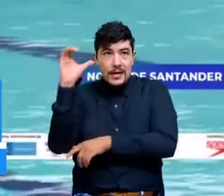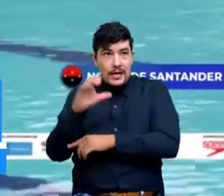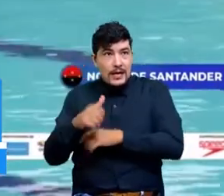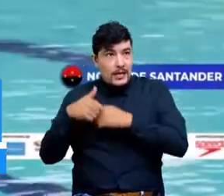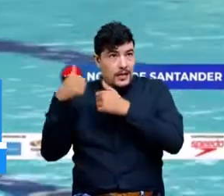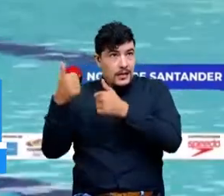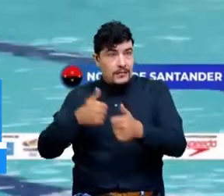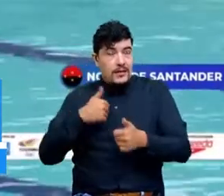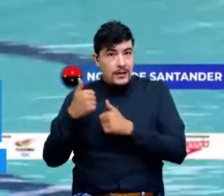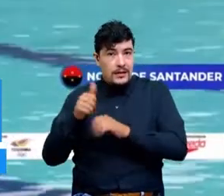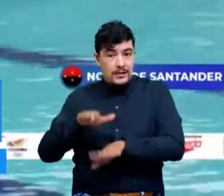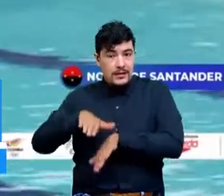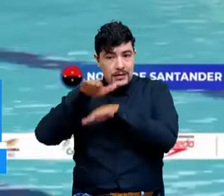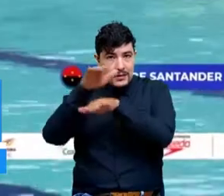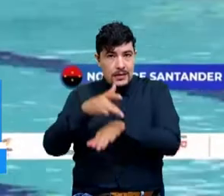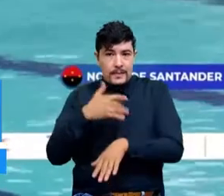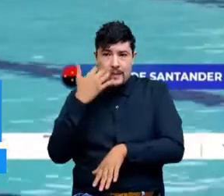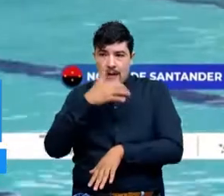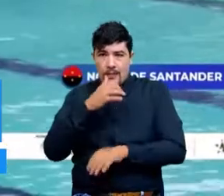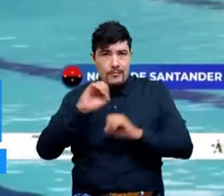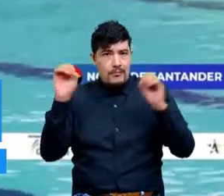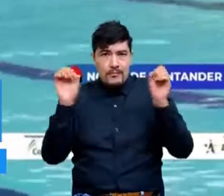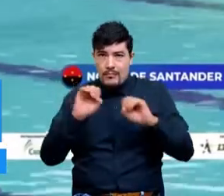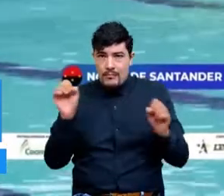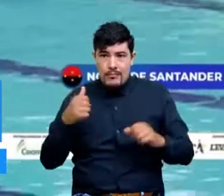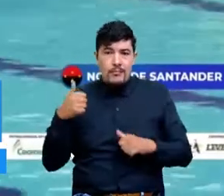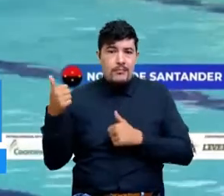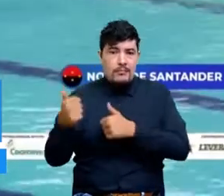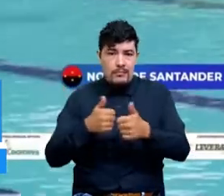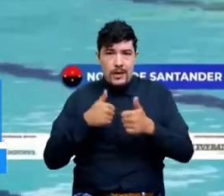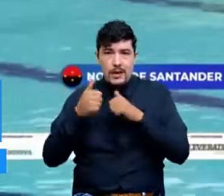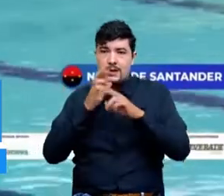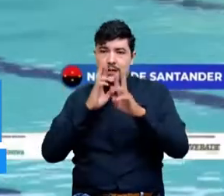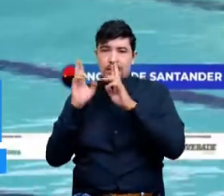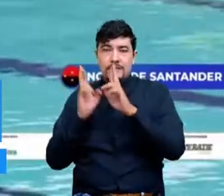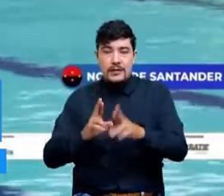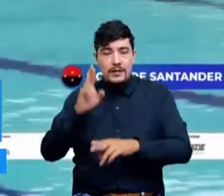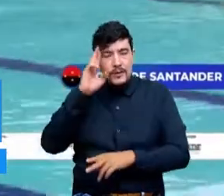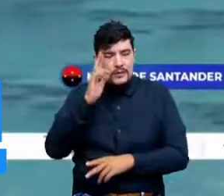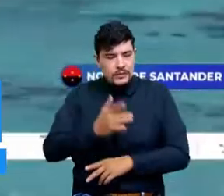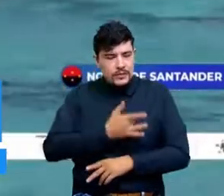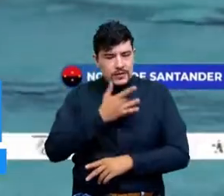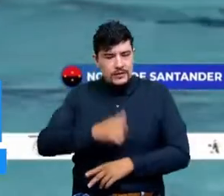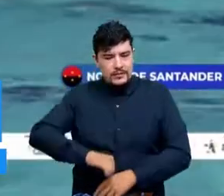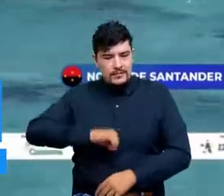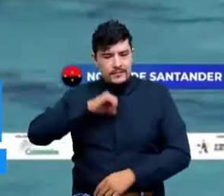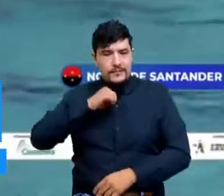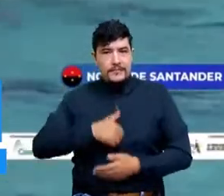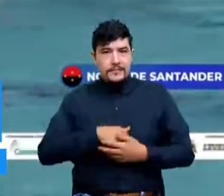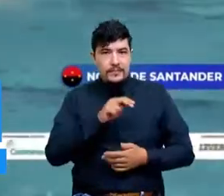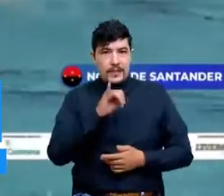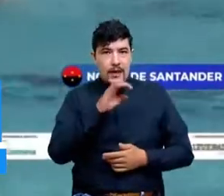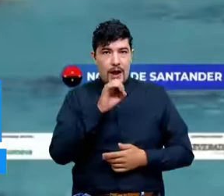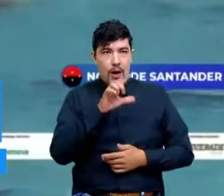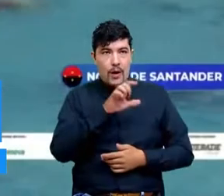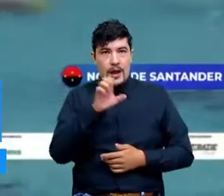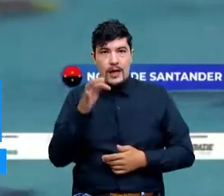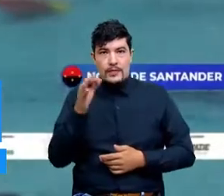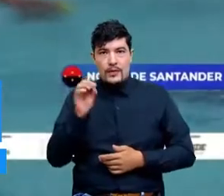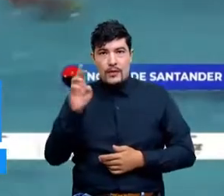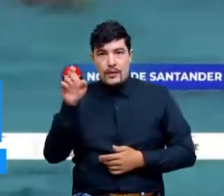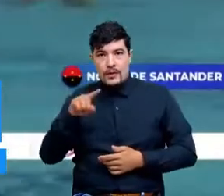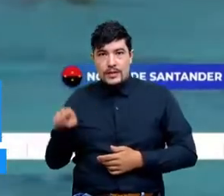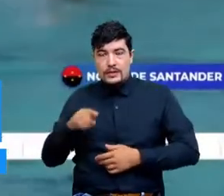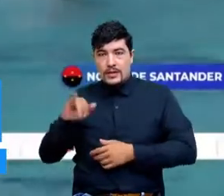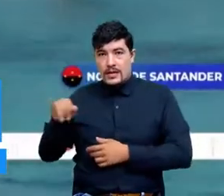hicieron bastante bien, no se intimidaron, lograron traer resultados y eso pues me llena bastante de orgullo. Nicole Torres y Juan Jerónimo Vaca se